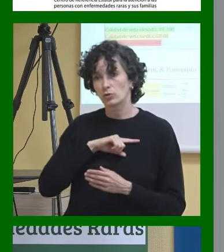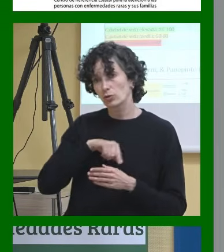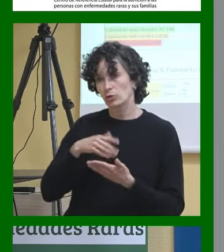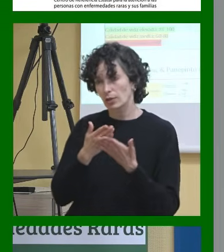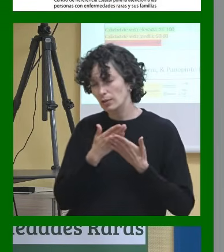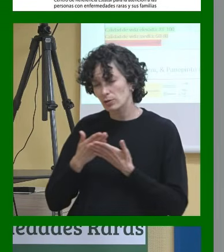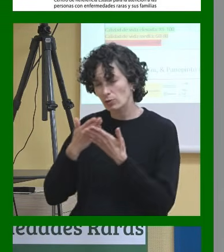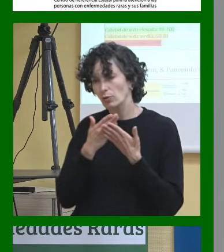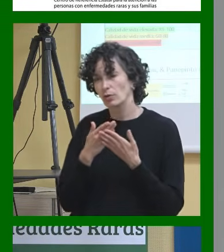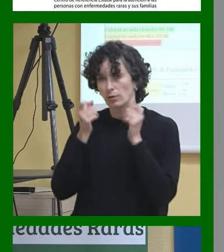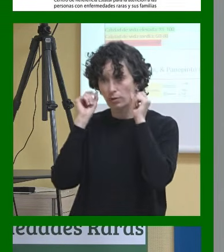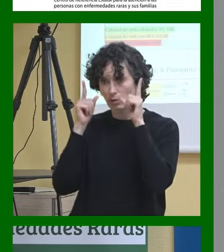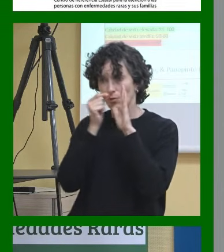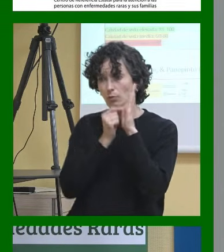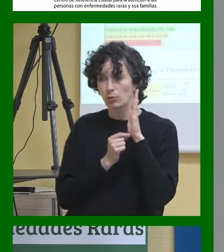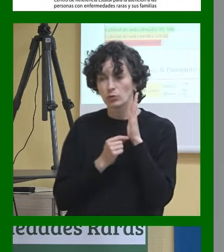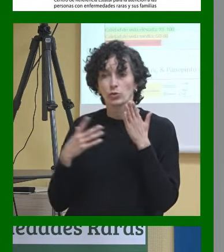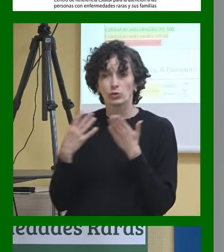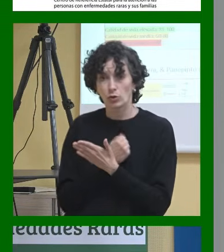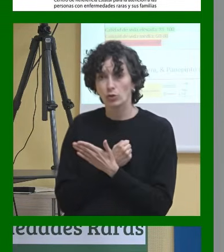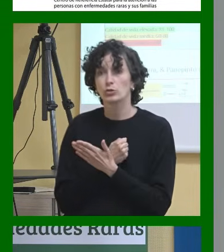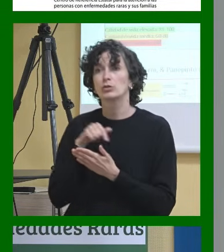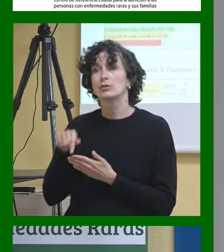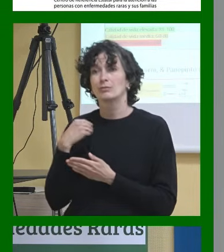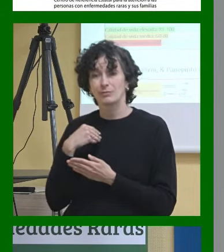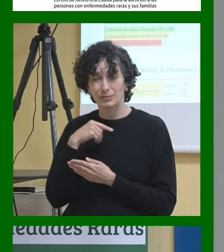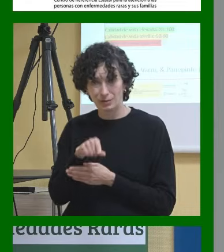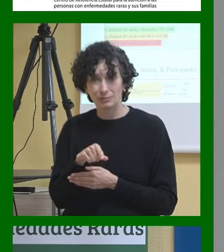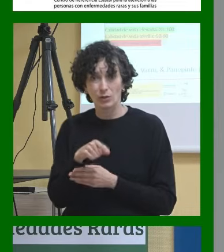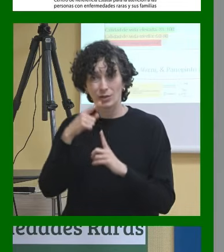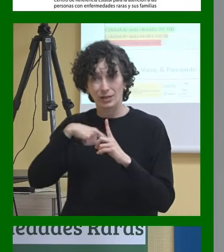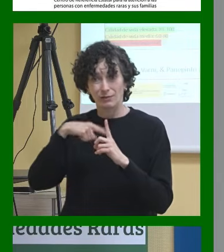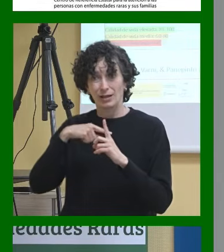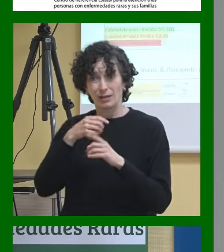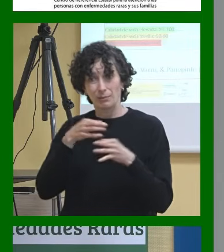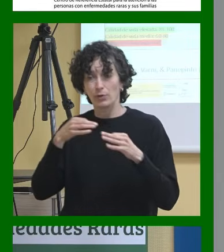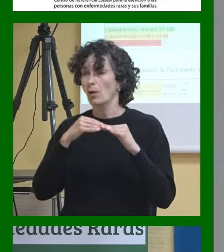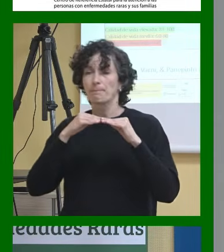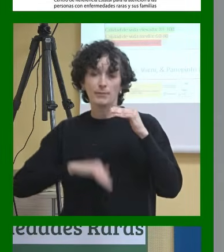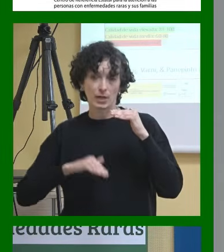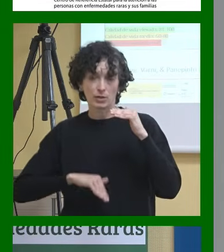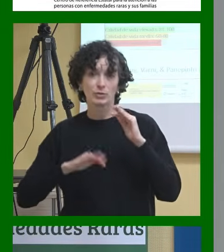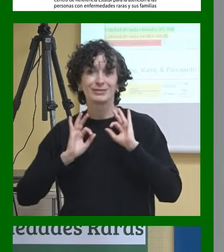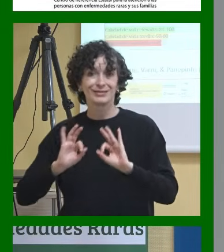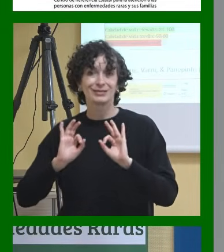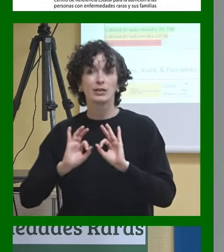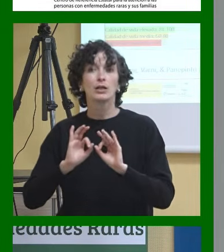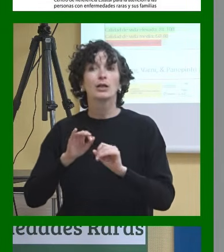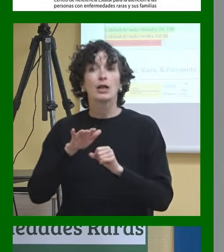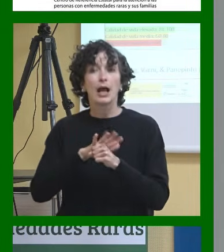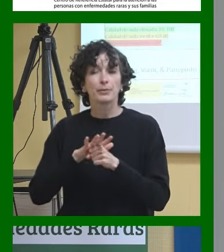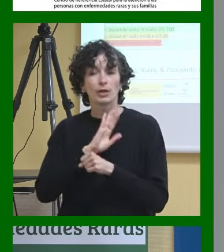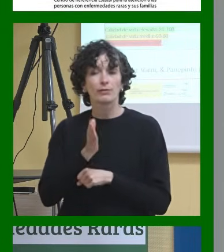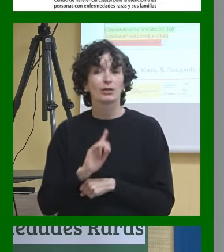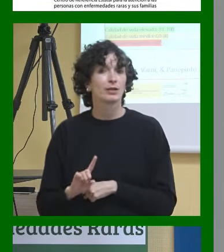las puntuaciones se encontraban por debajo de este rango óptimo. Y de forma más particular, las áreas más afectadas eran